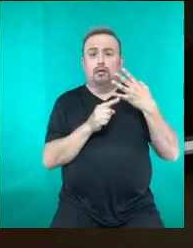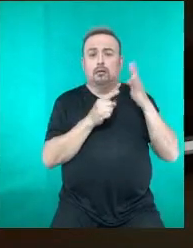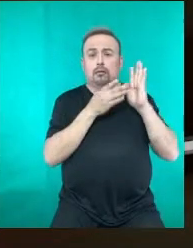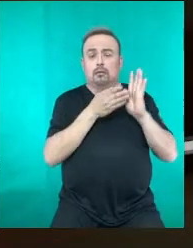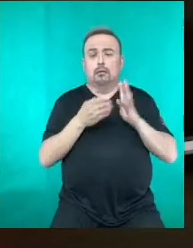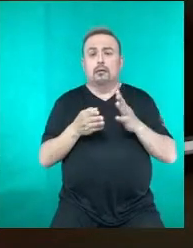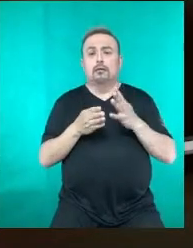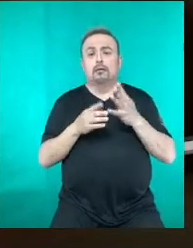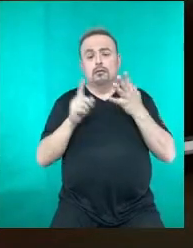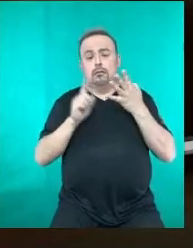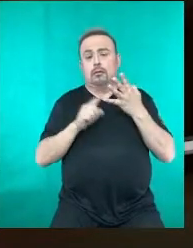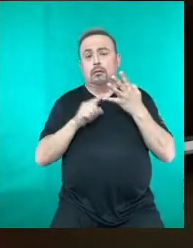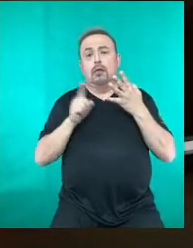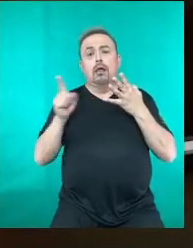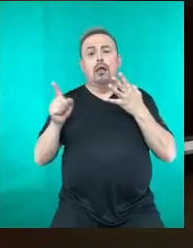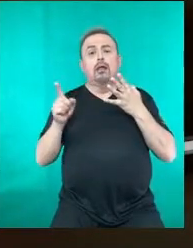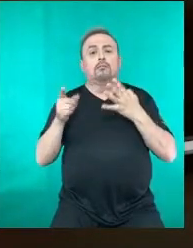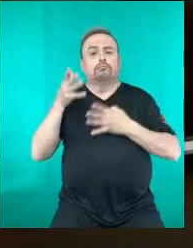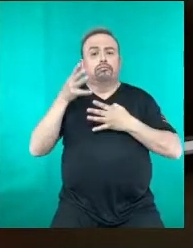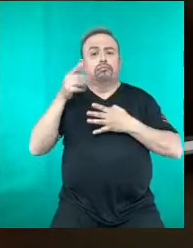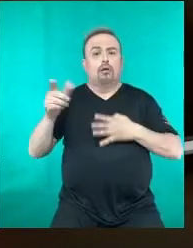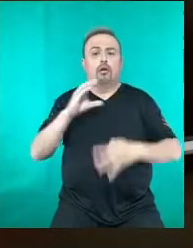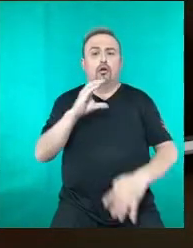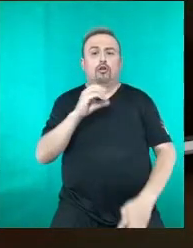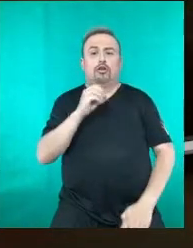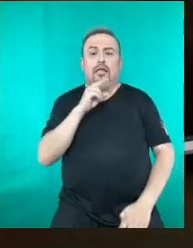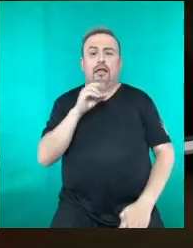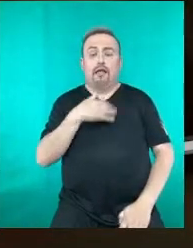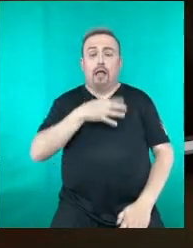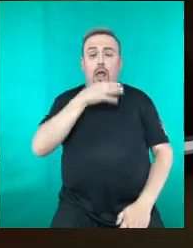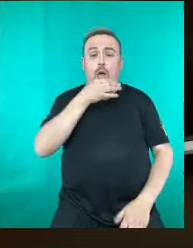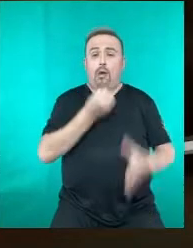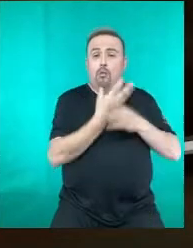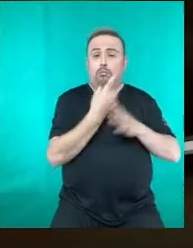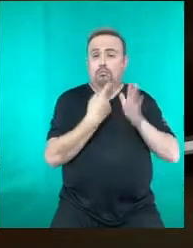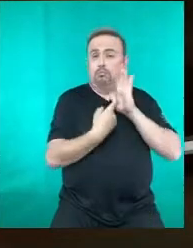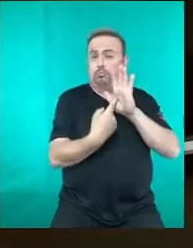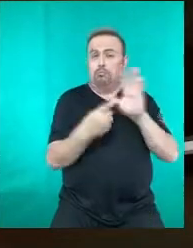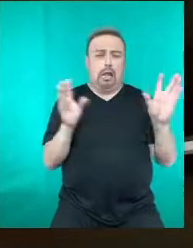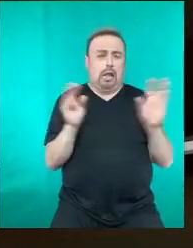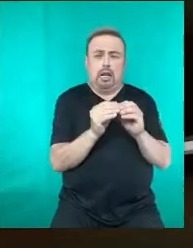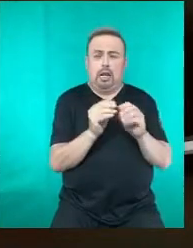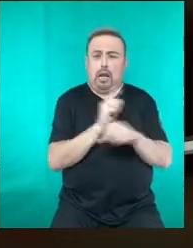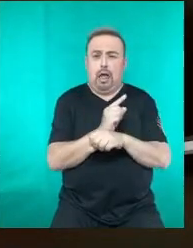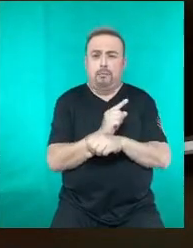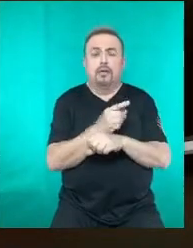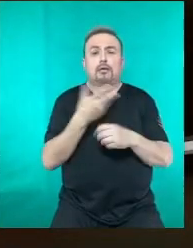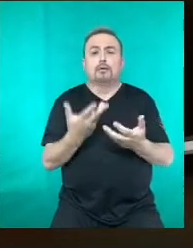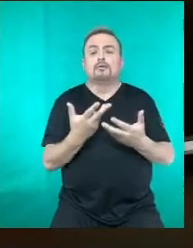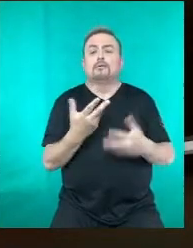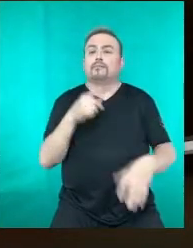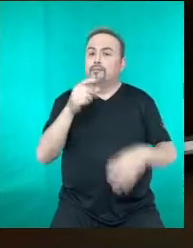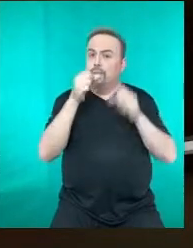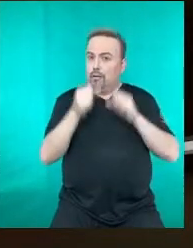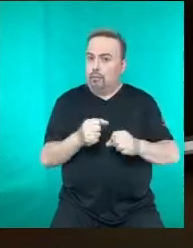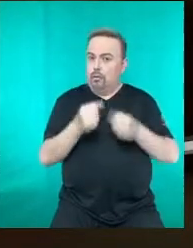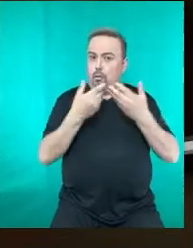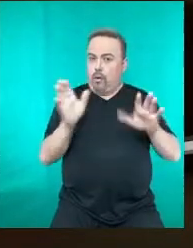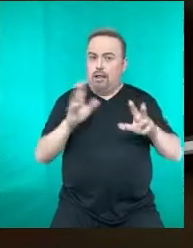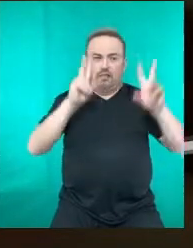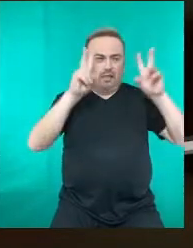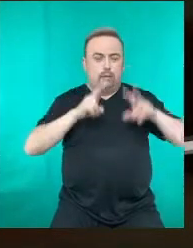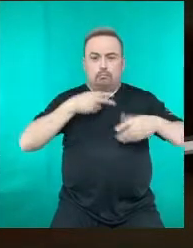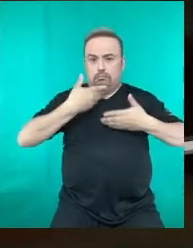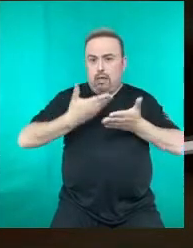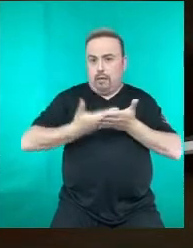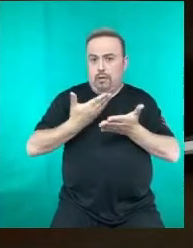lo va a desarrollar Octavio. Aguas Nuevas voy a hacer una presentación muy rápida, de manera que podamos cubrir todos los temas. Aguas Nuevas